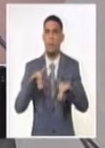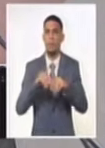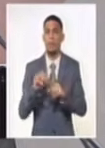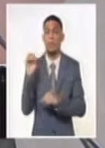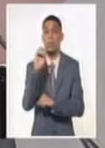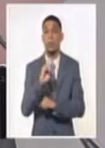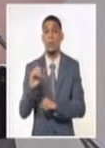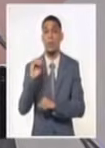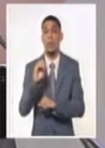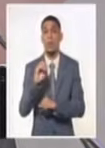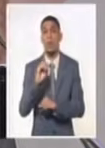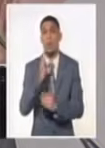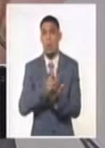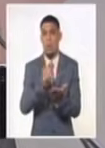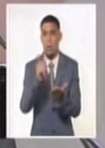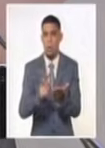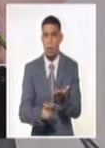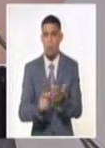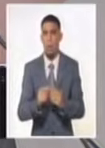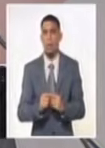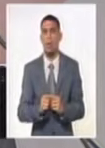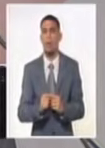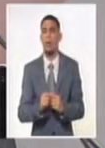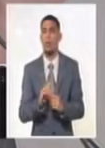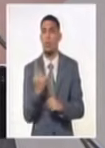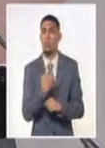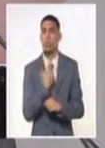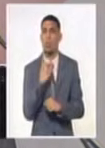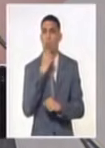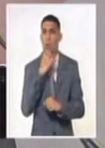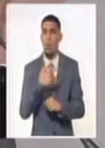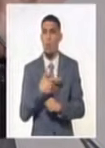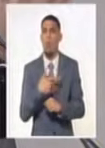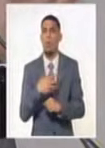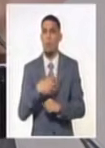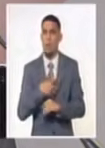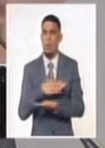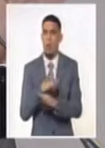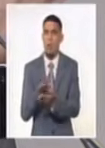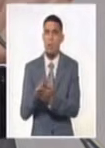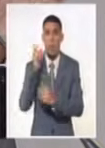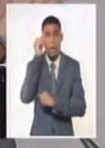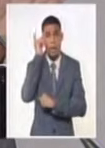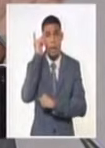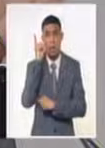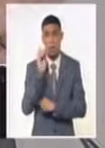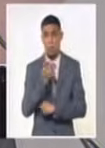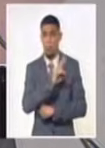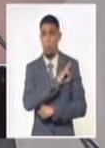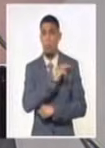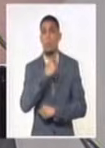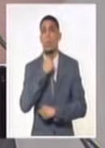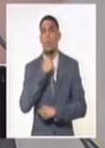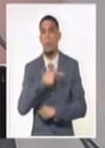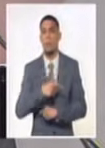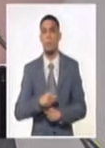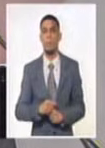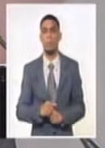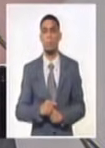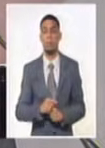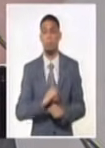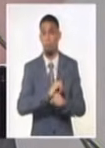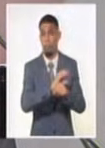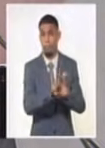con los organismos formadores, también nosotros hemos regresado a experiencias anteriores, como tú mencionabas, como es el tema